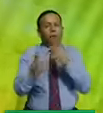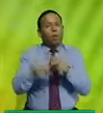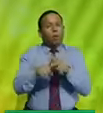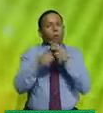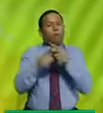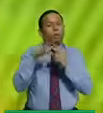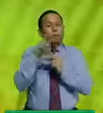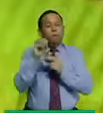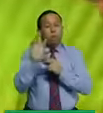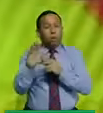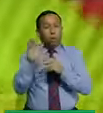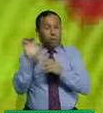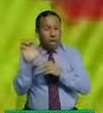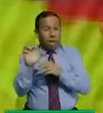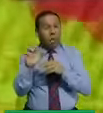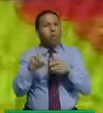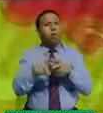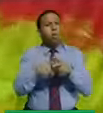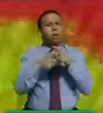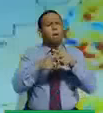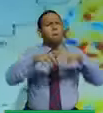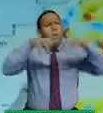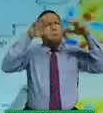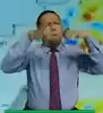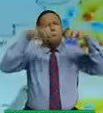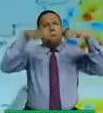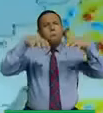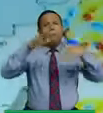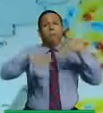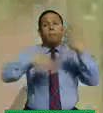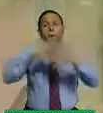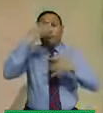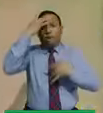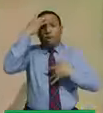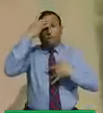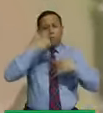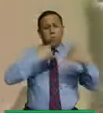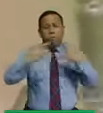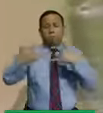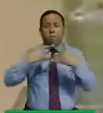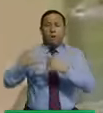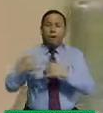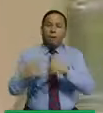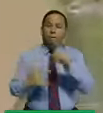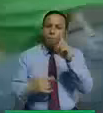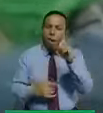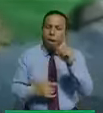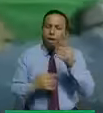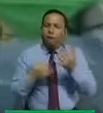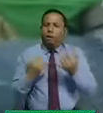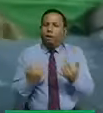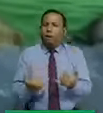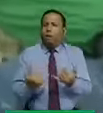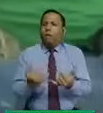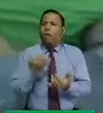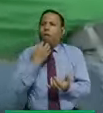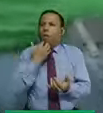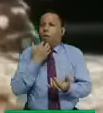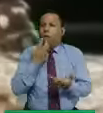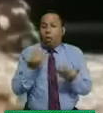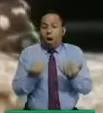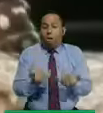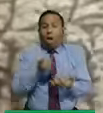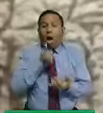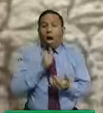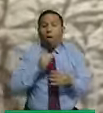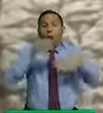2024, como las principales consecuencias del fenómeno El Niño. Pero asimismo hay que estar alerta con lo que sucede cuando existe agua estancada,